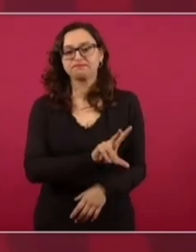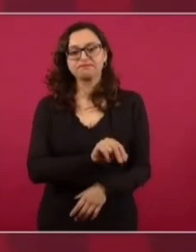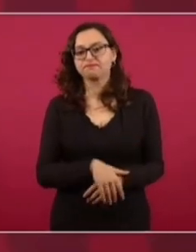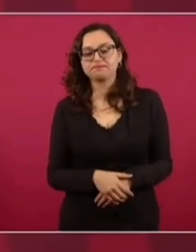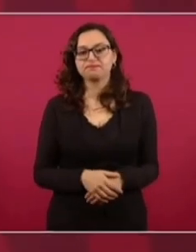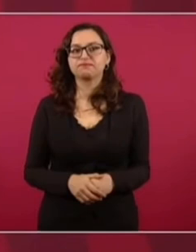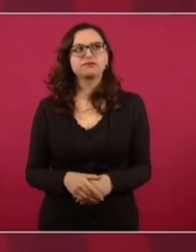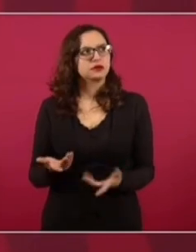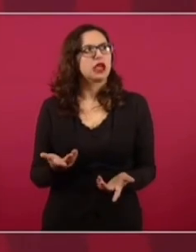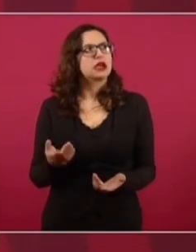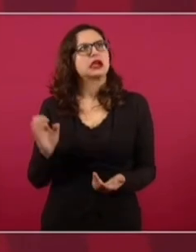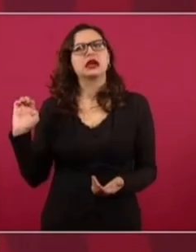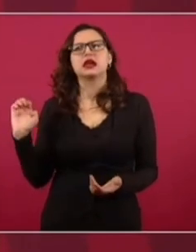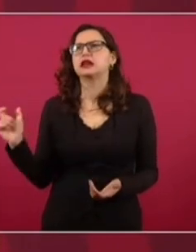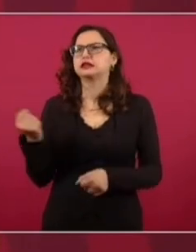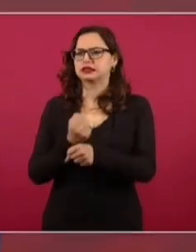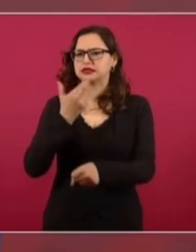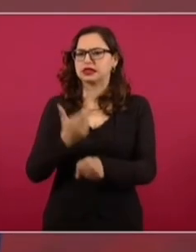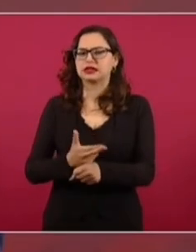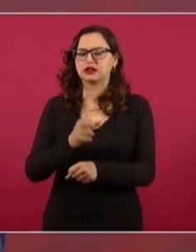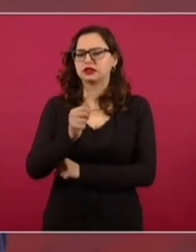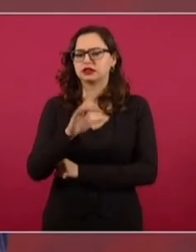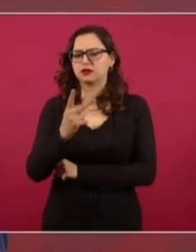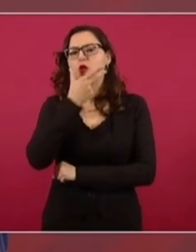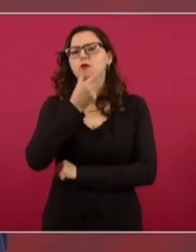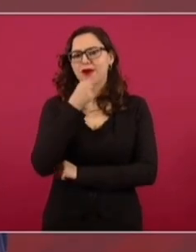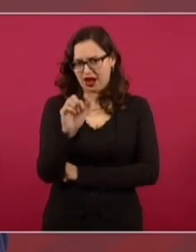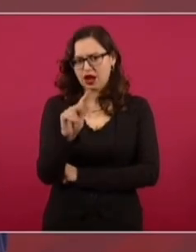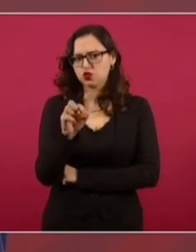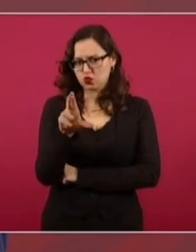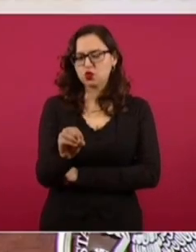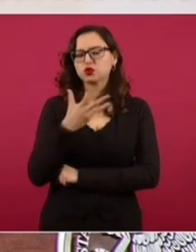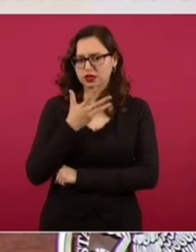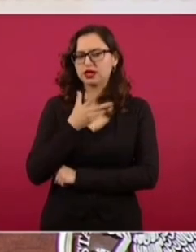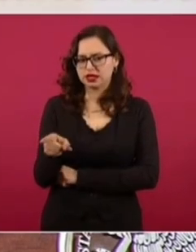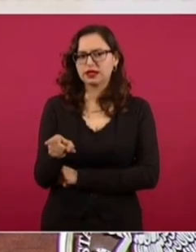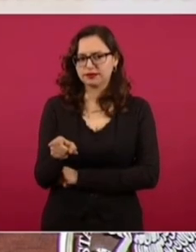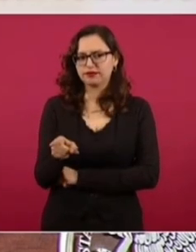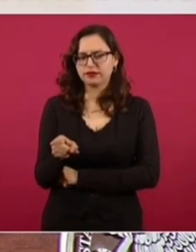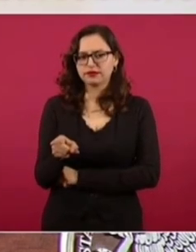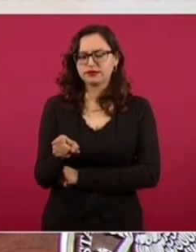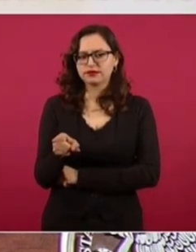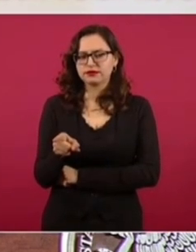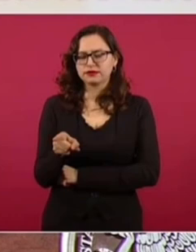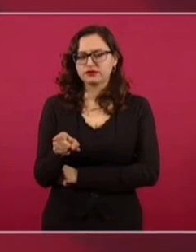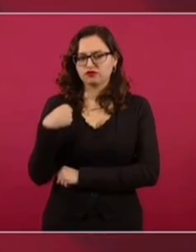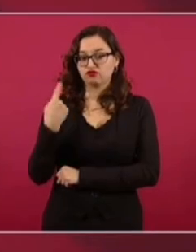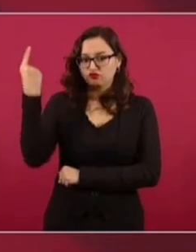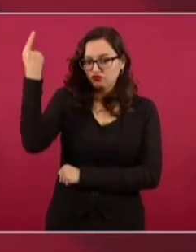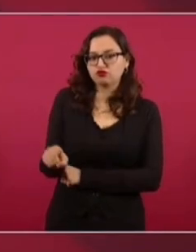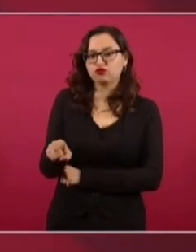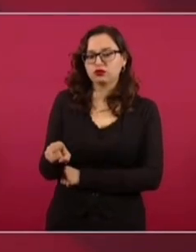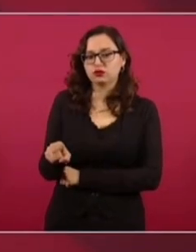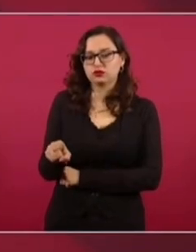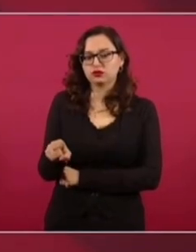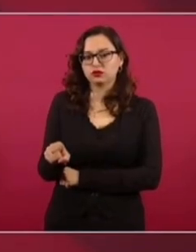Hacienda. Todavía estaba Arturo Herrera, que